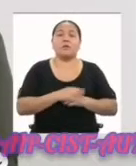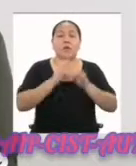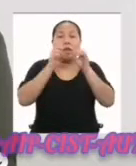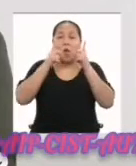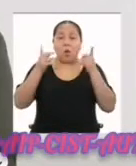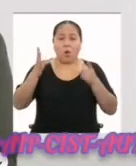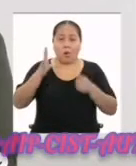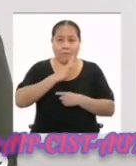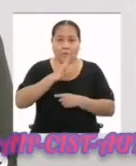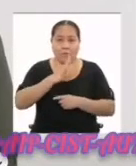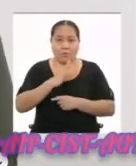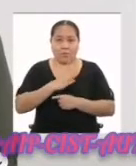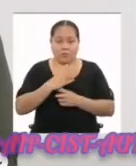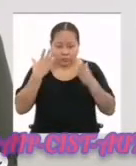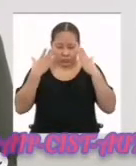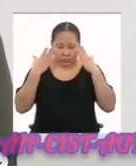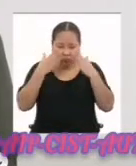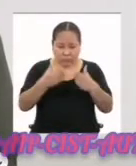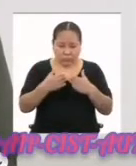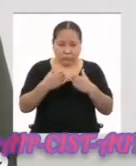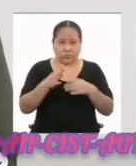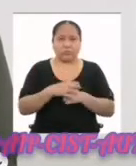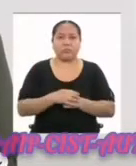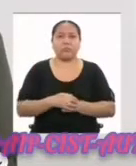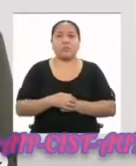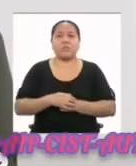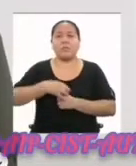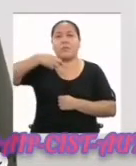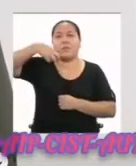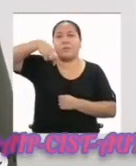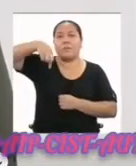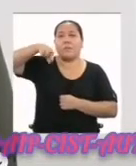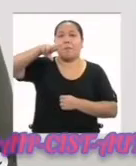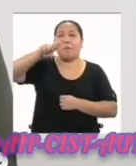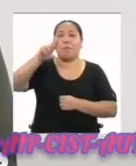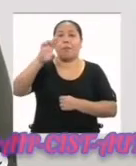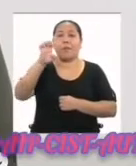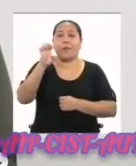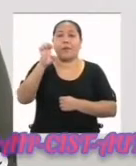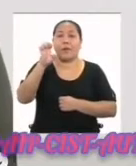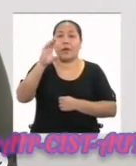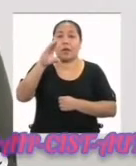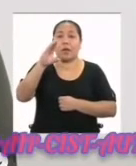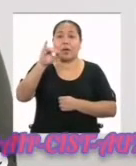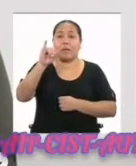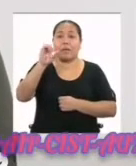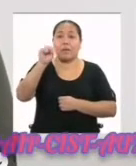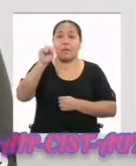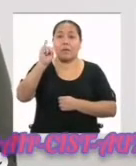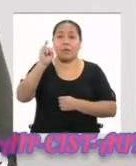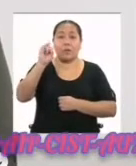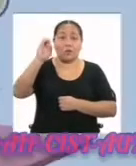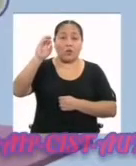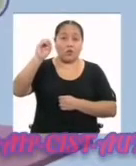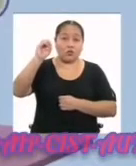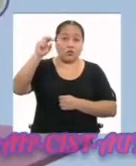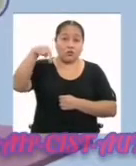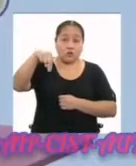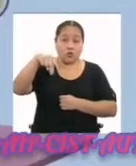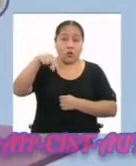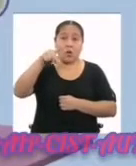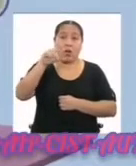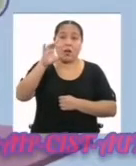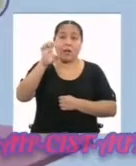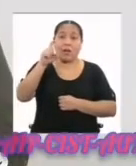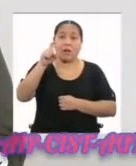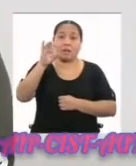formal y con precisión léxica, es decir, el uso de las palabras más adecuadas.